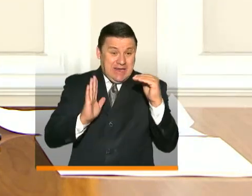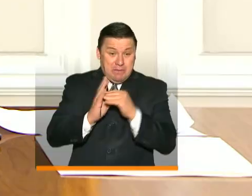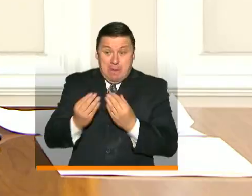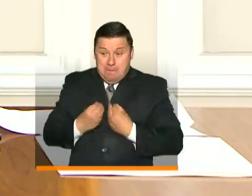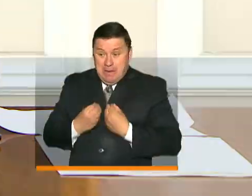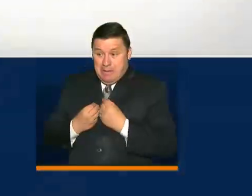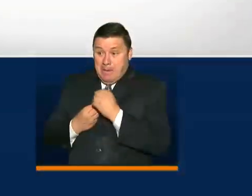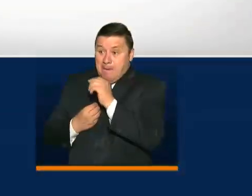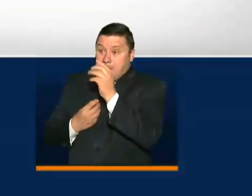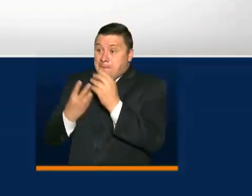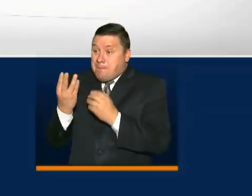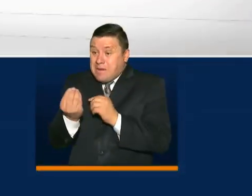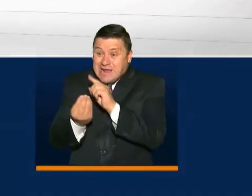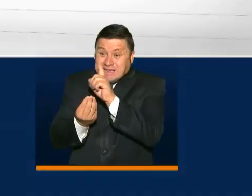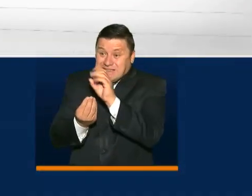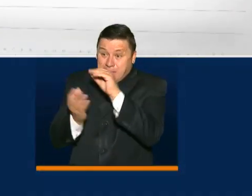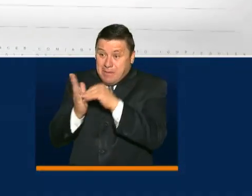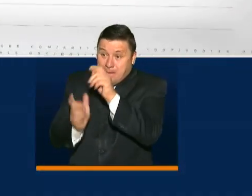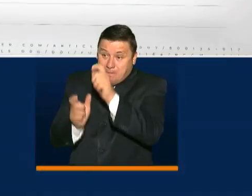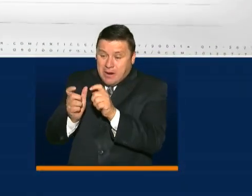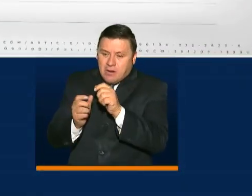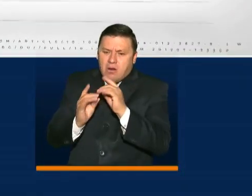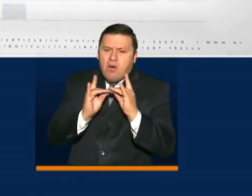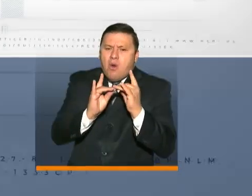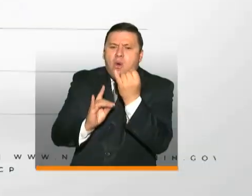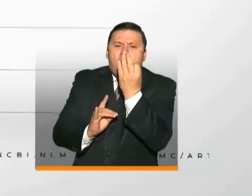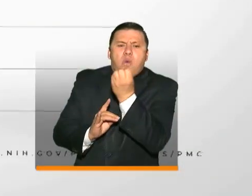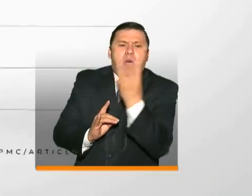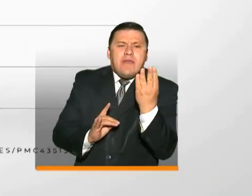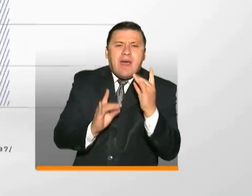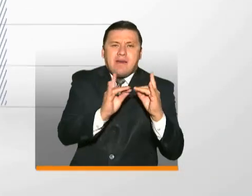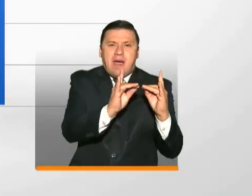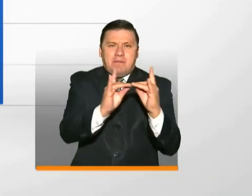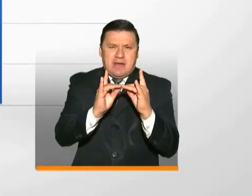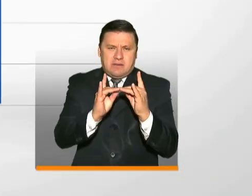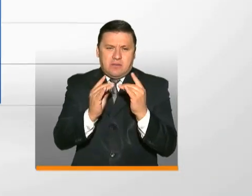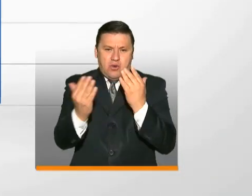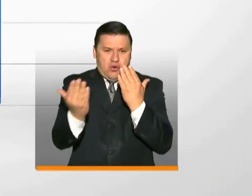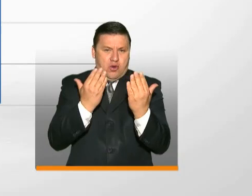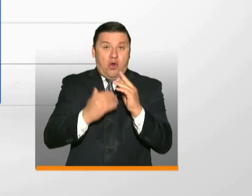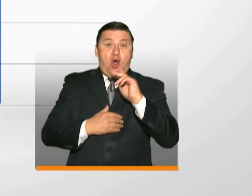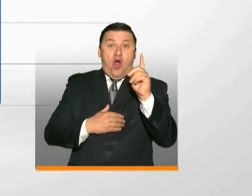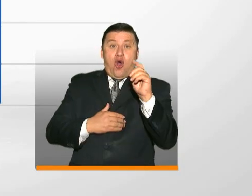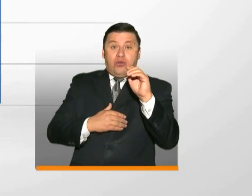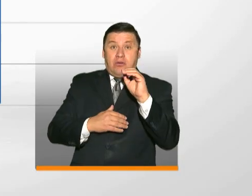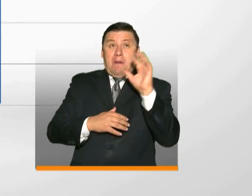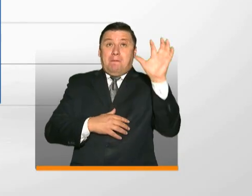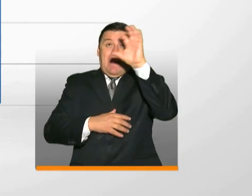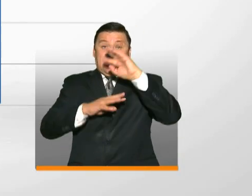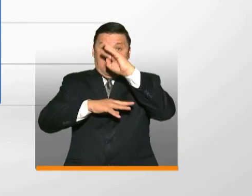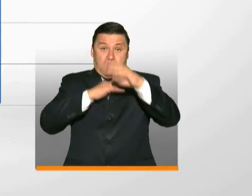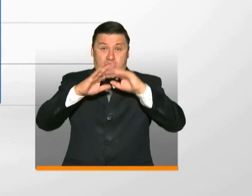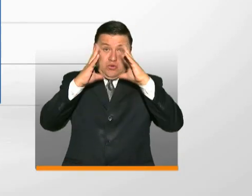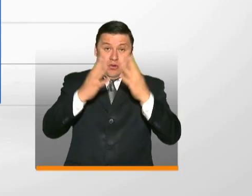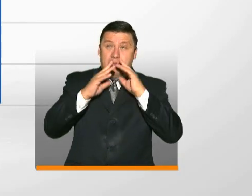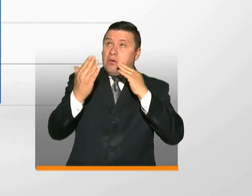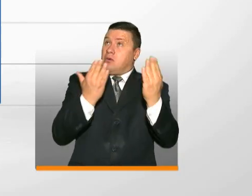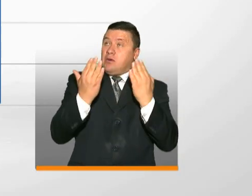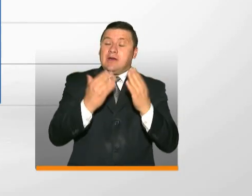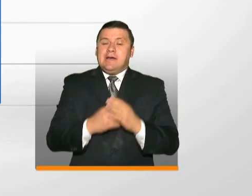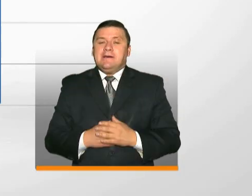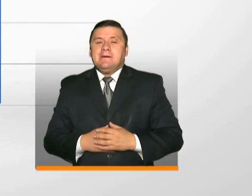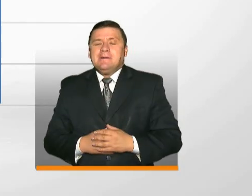habitantes. ¿Cuántas unidades de cuidado intensivo tenemos por 100.000 habitantes comparados con otros países del mundo? Y aquí, por ejemplo, es